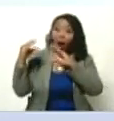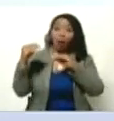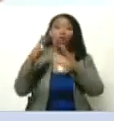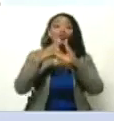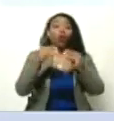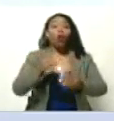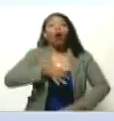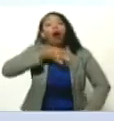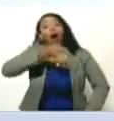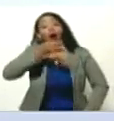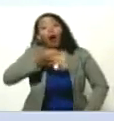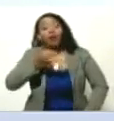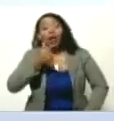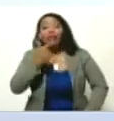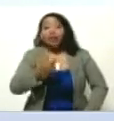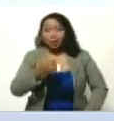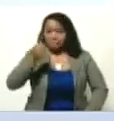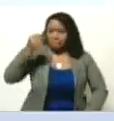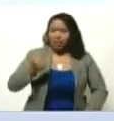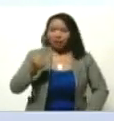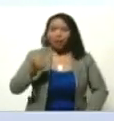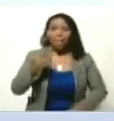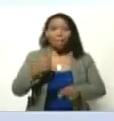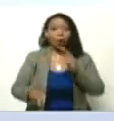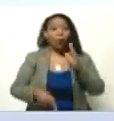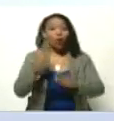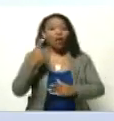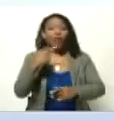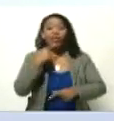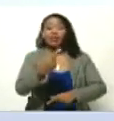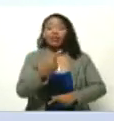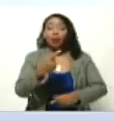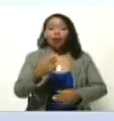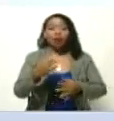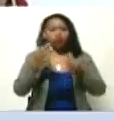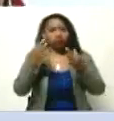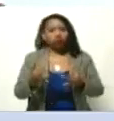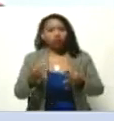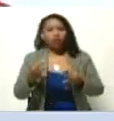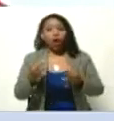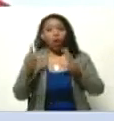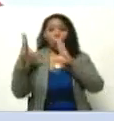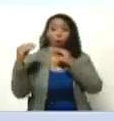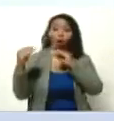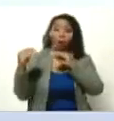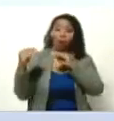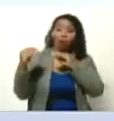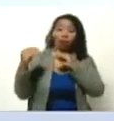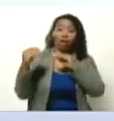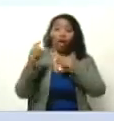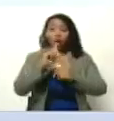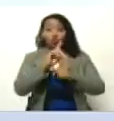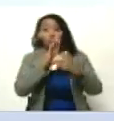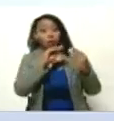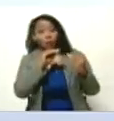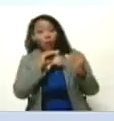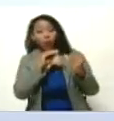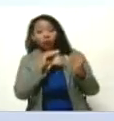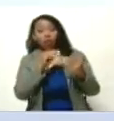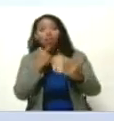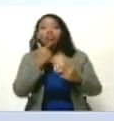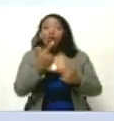todas hablan y fijan su posición, pero una vez que tomamos la decisión, los que hablan y los que no hablan nos metemos por el mismo camino.